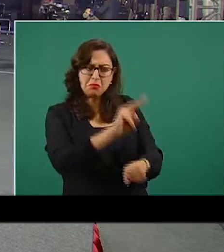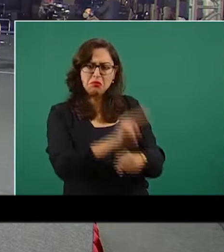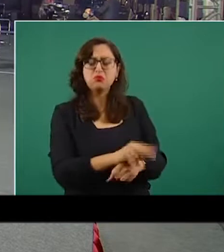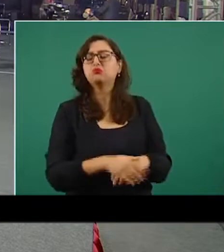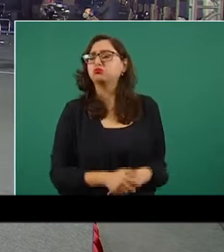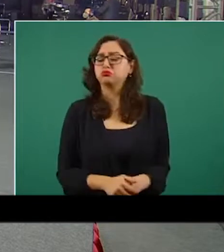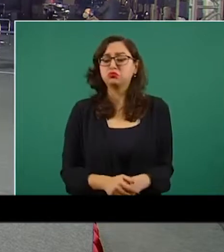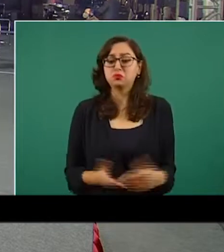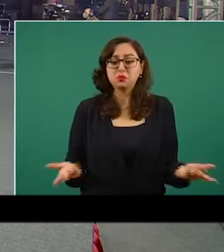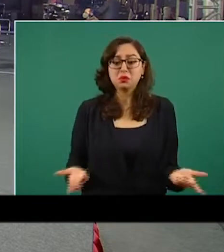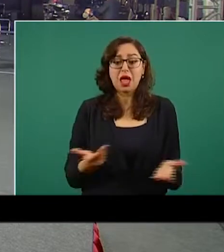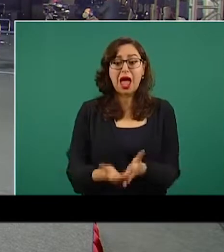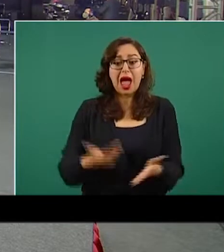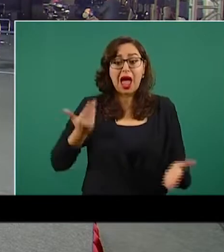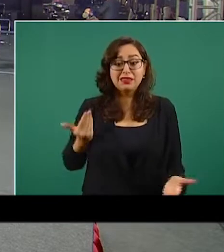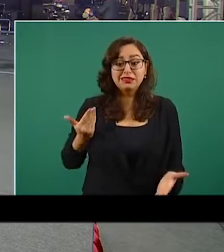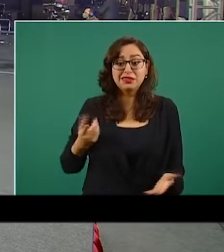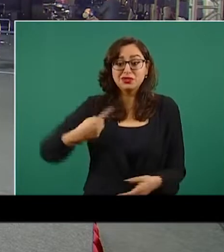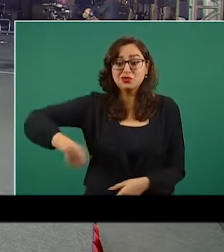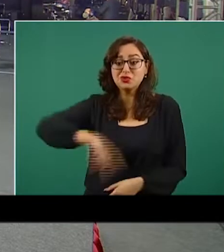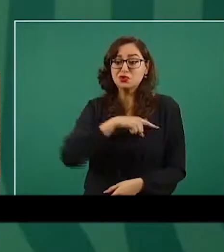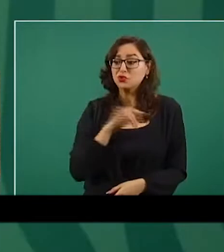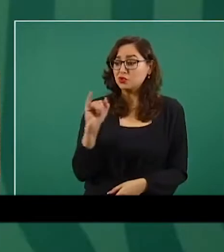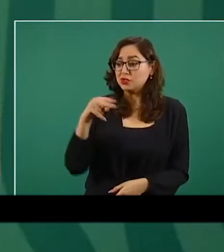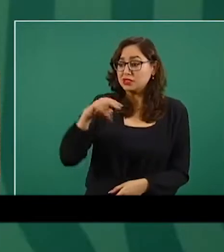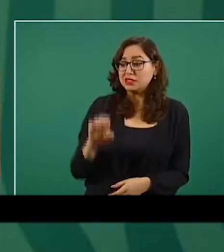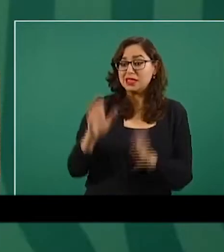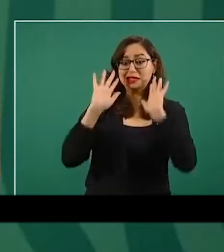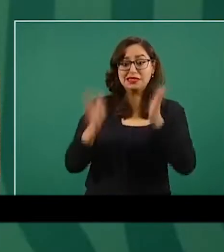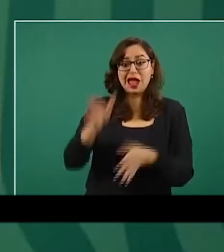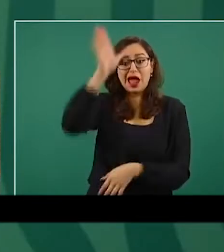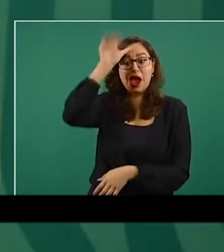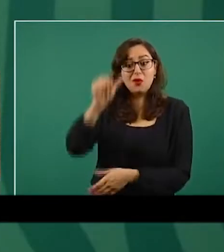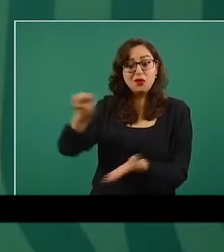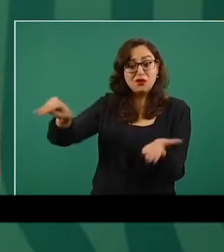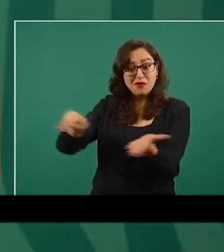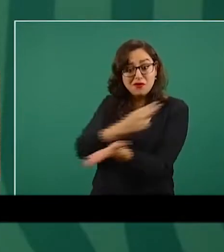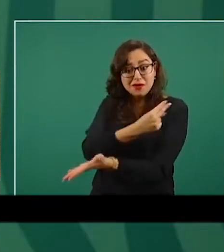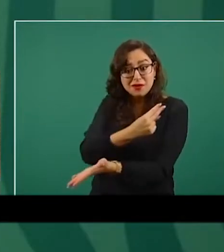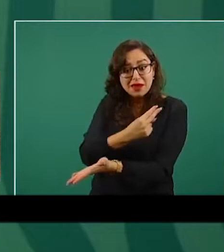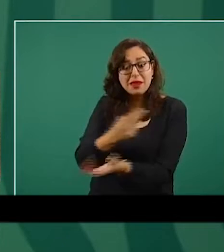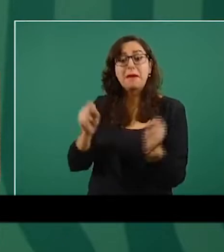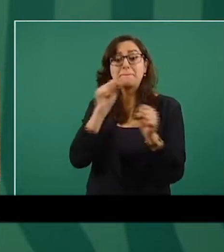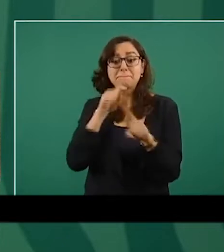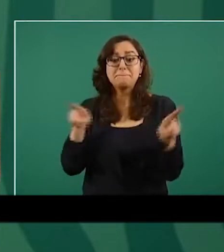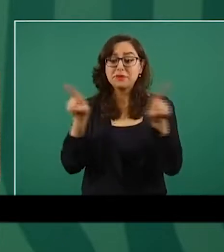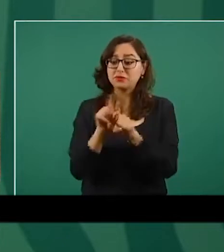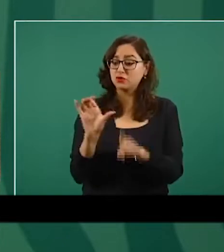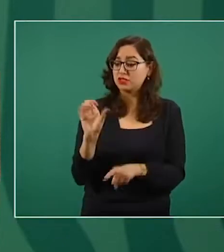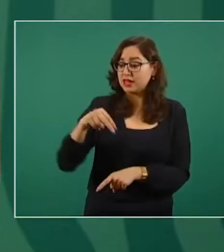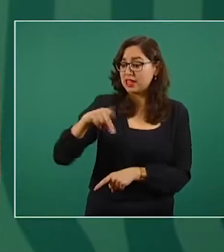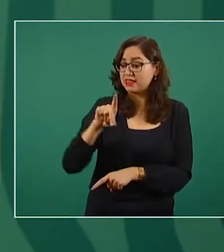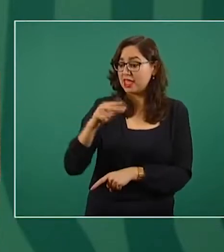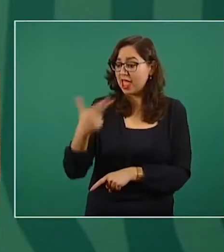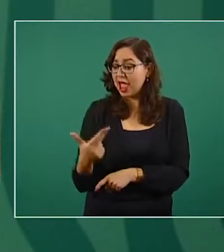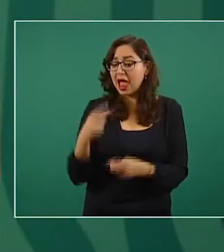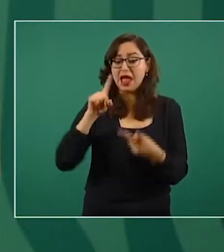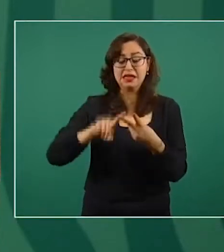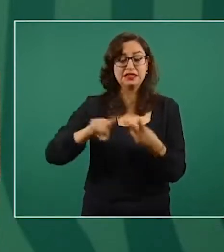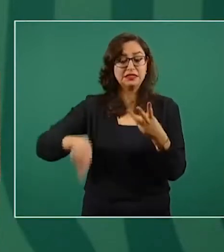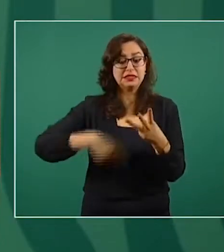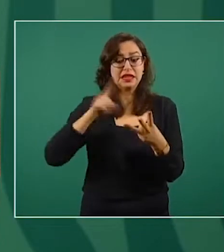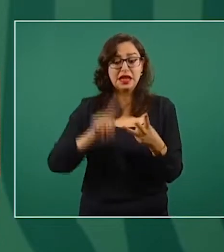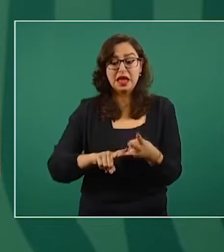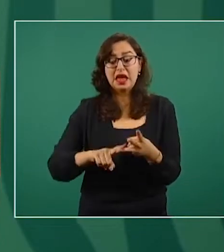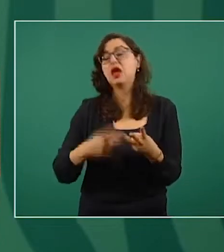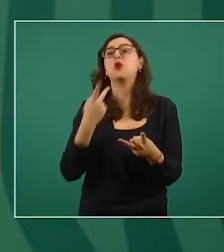con el INE para blindar todos los programas sociales, no nada más con el INE, sino con la Comisión de Derechos Humanos, con la Procuraduría contra